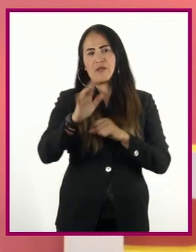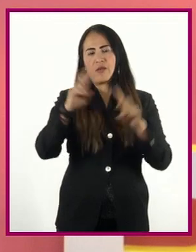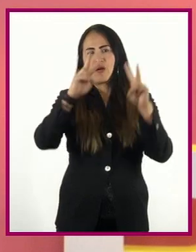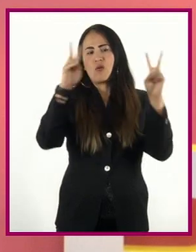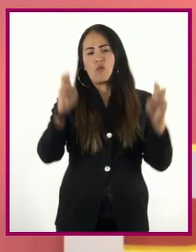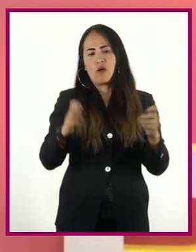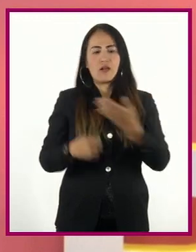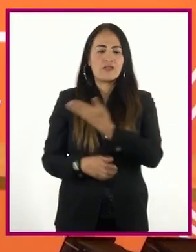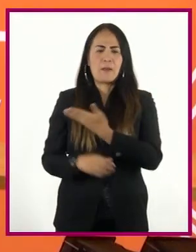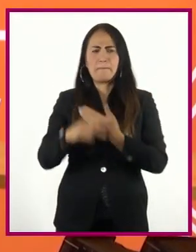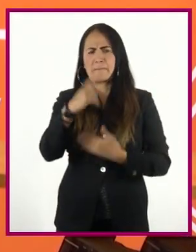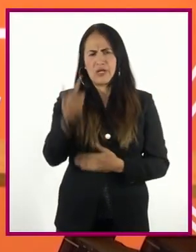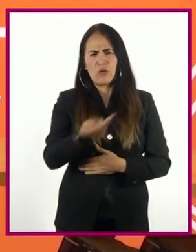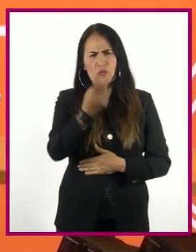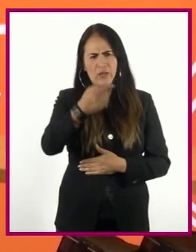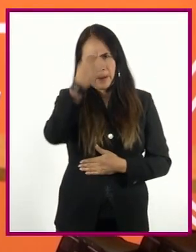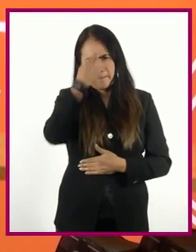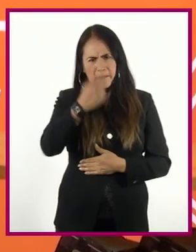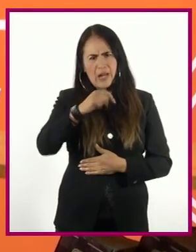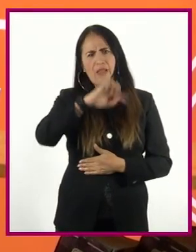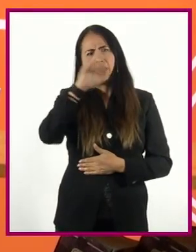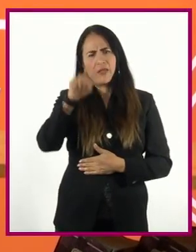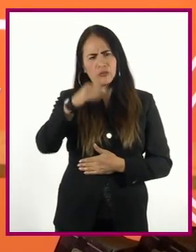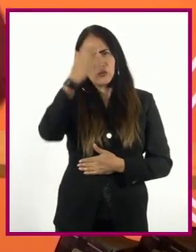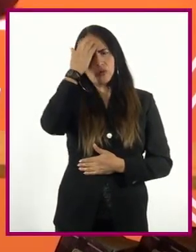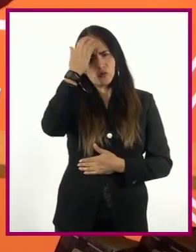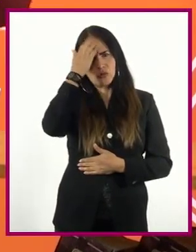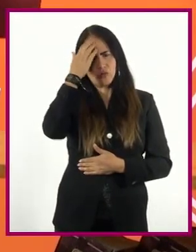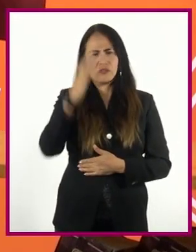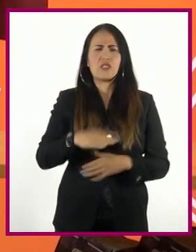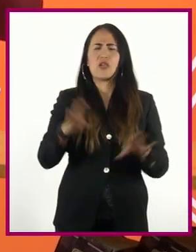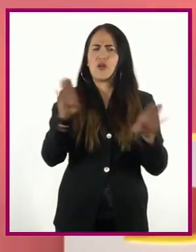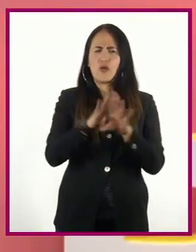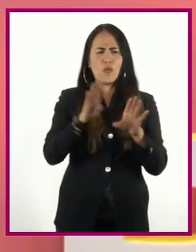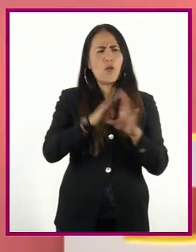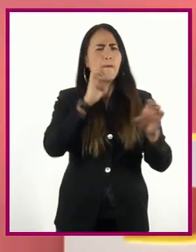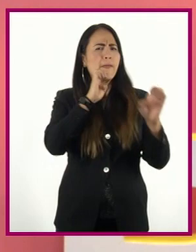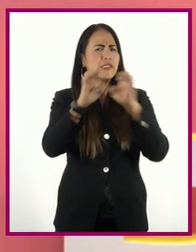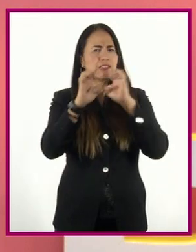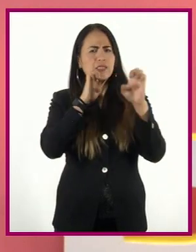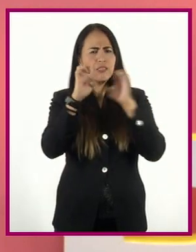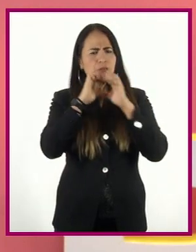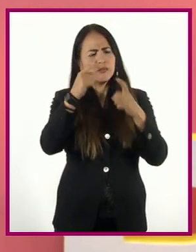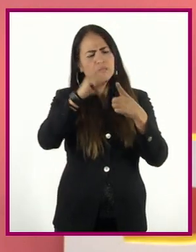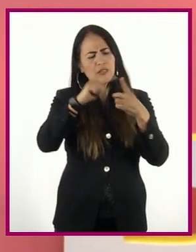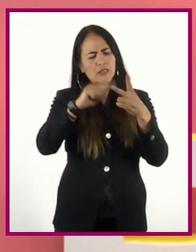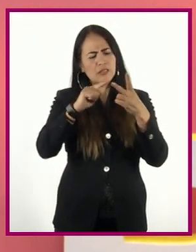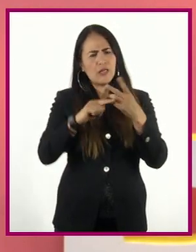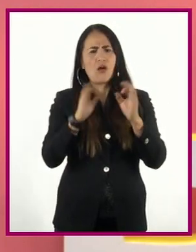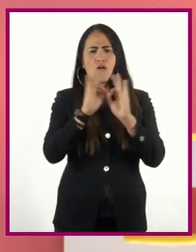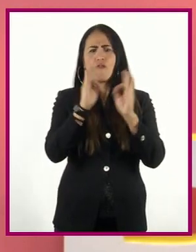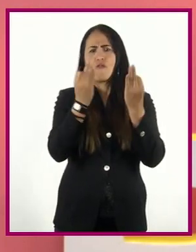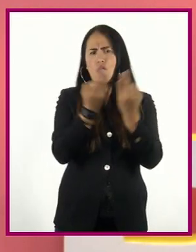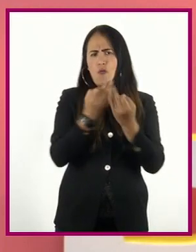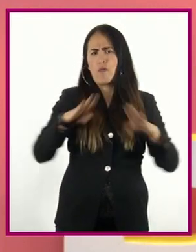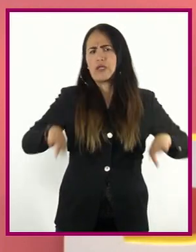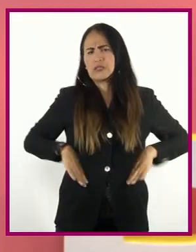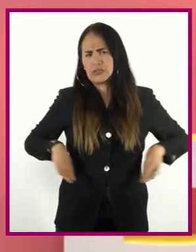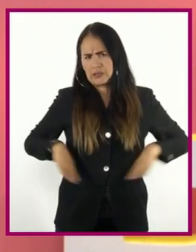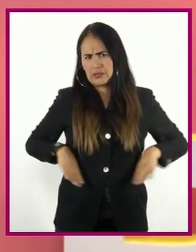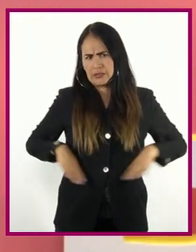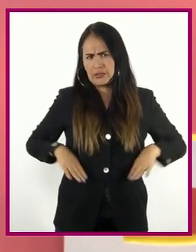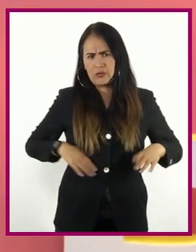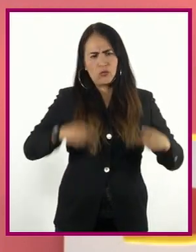para conocer. Con eso nos referimos a explorar diversos tipos de entrevista. Veremos que hay varios estilos y con